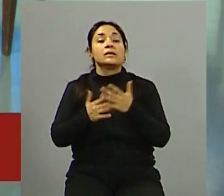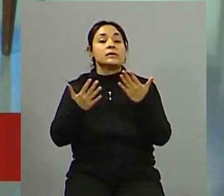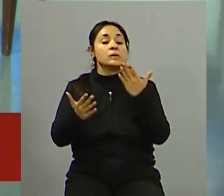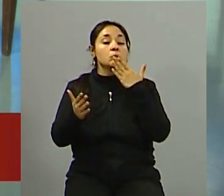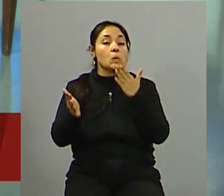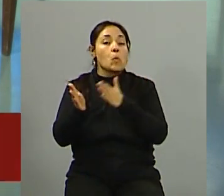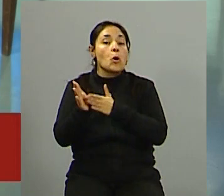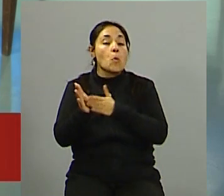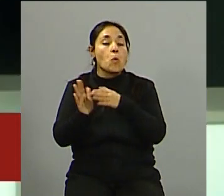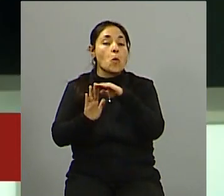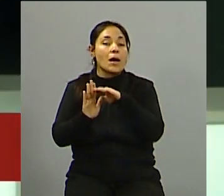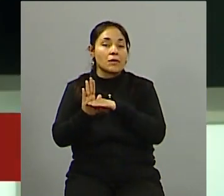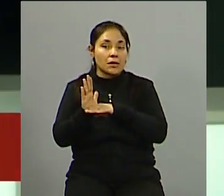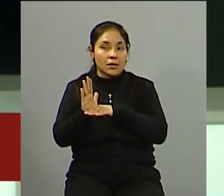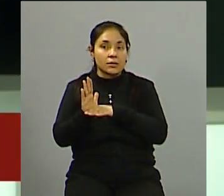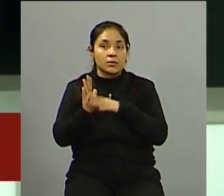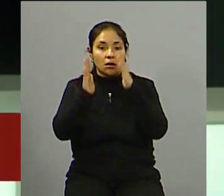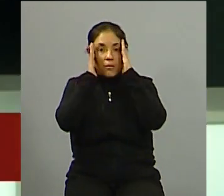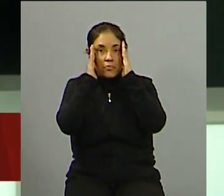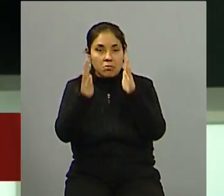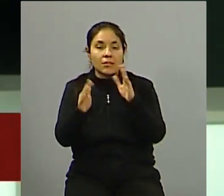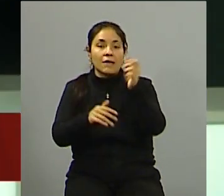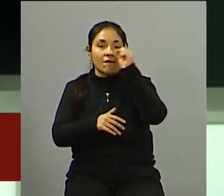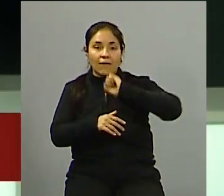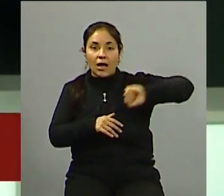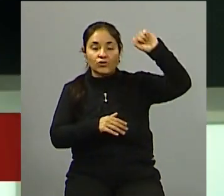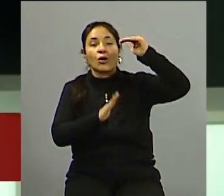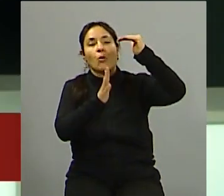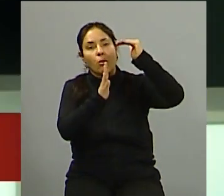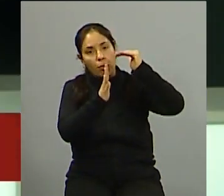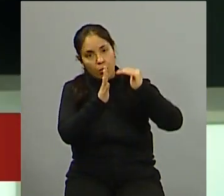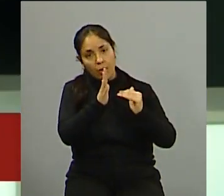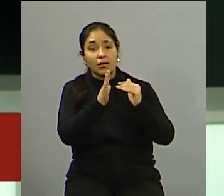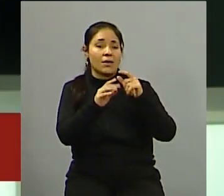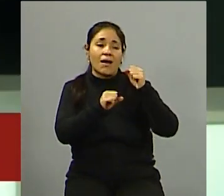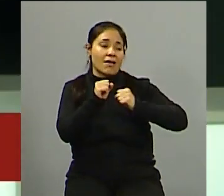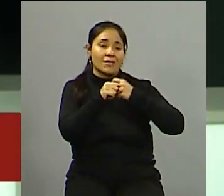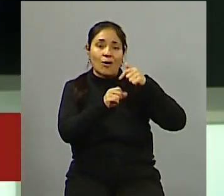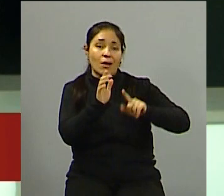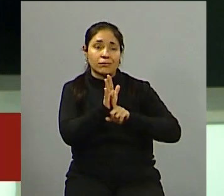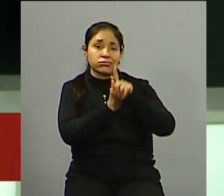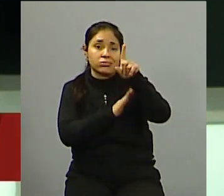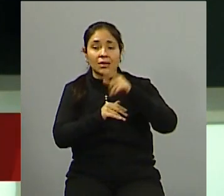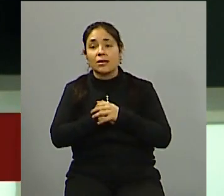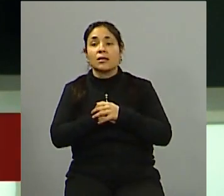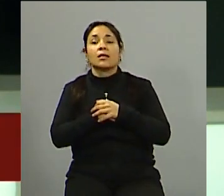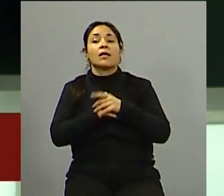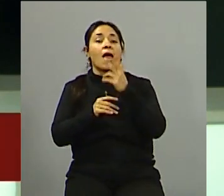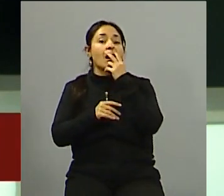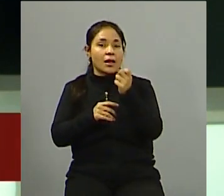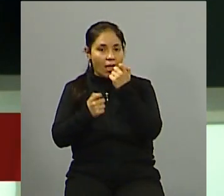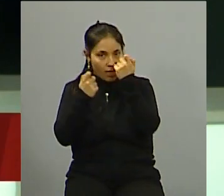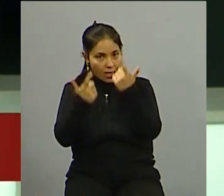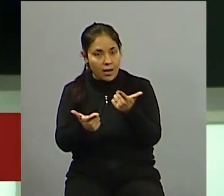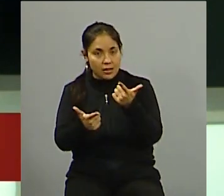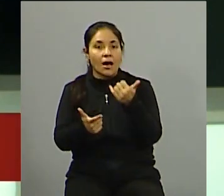se centra en bajar la inflación, que está creciendo, garantías energéticas,